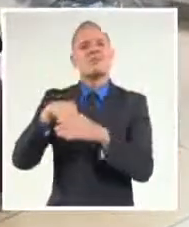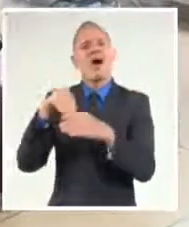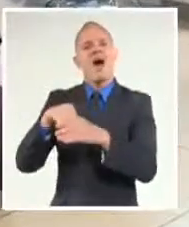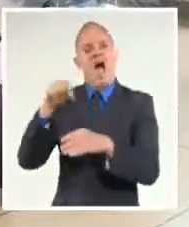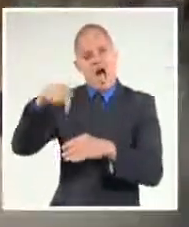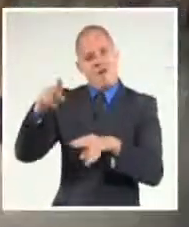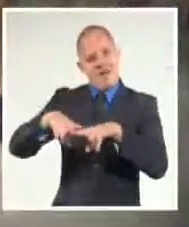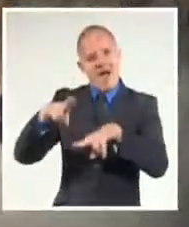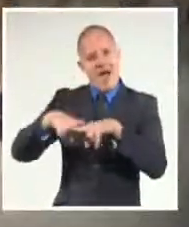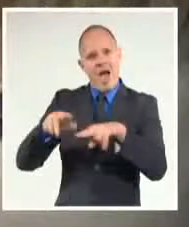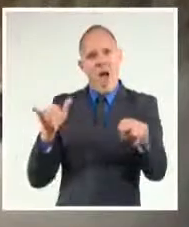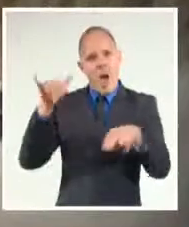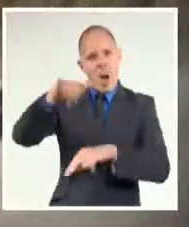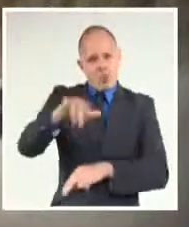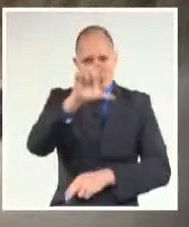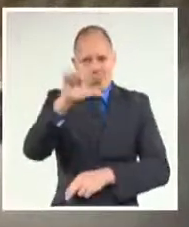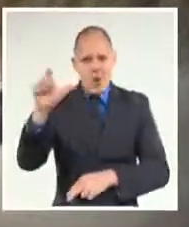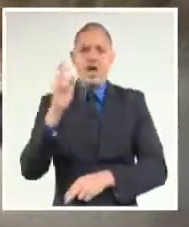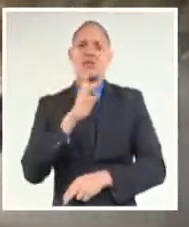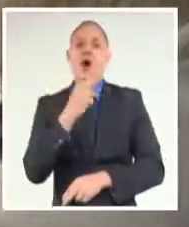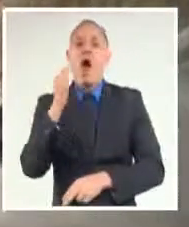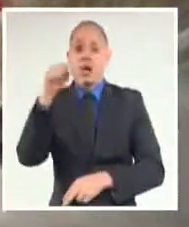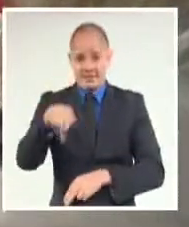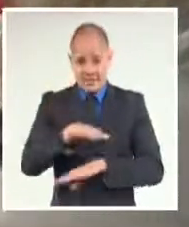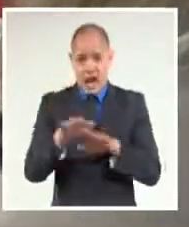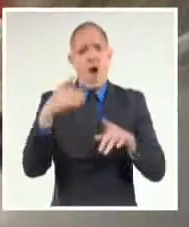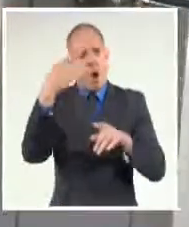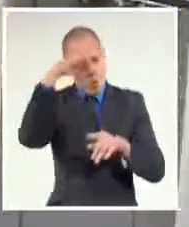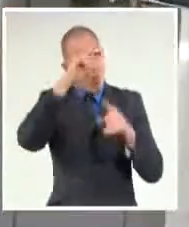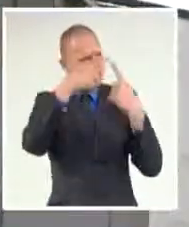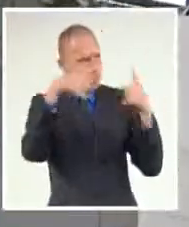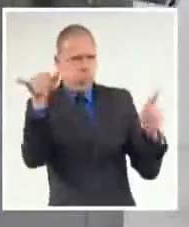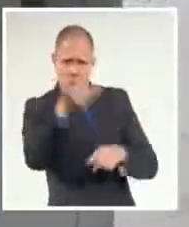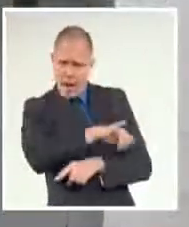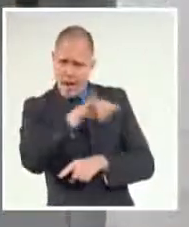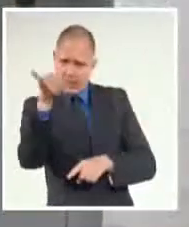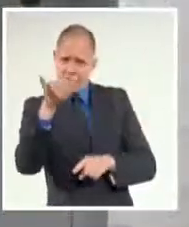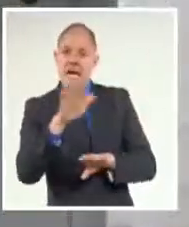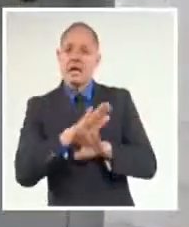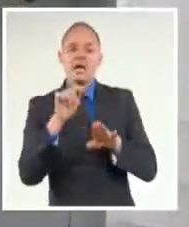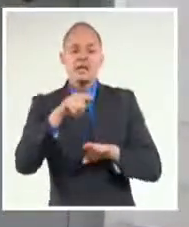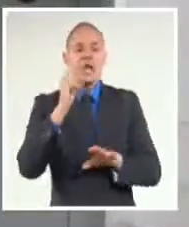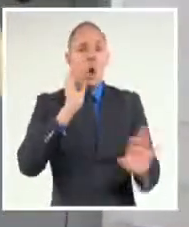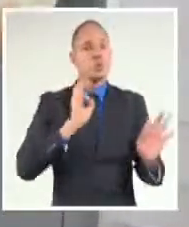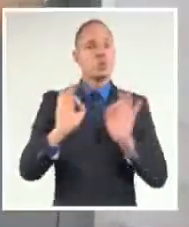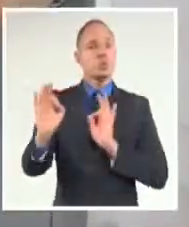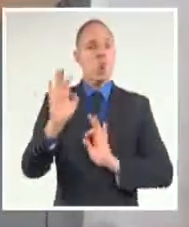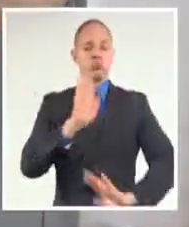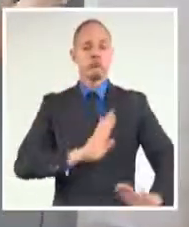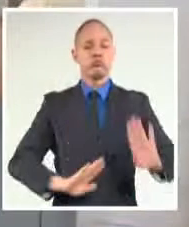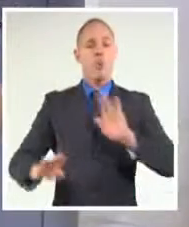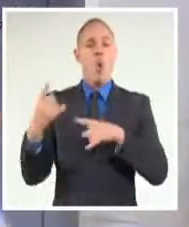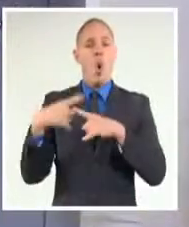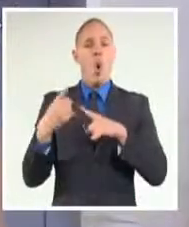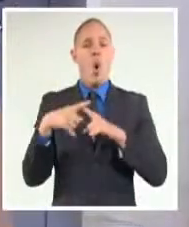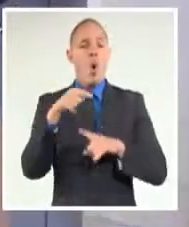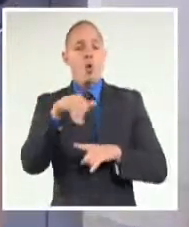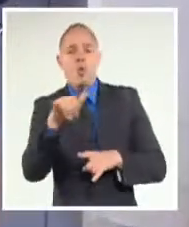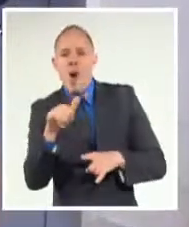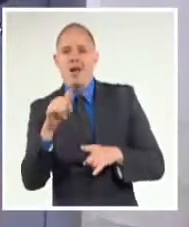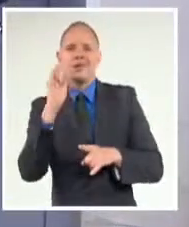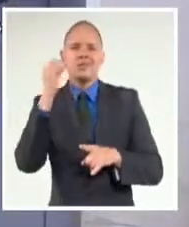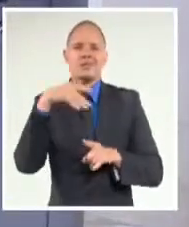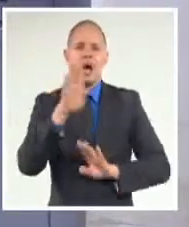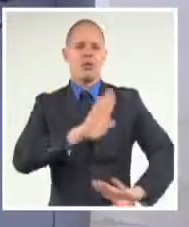José Martí, al igual que todas las del país, mantiene celosamente las medidas de protección e higiene ante